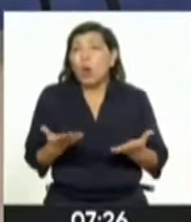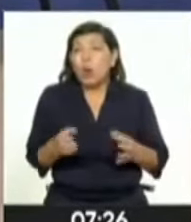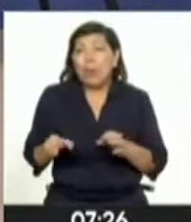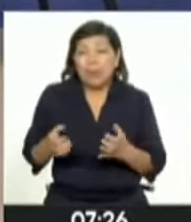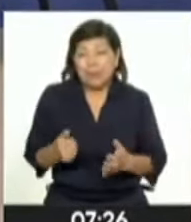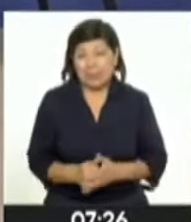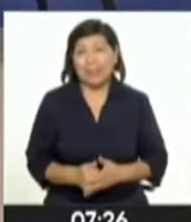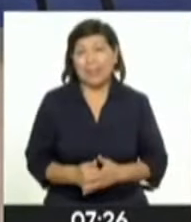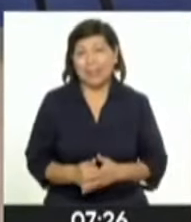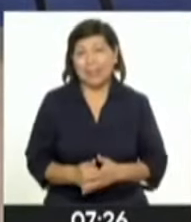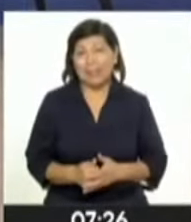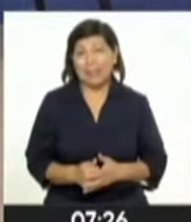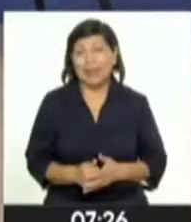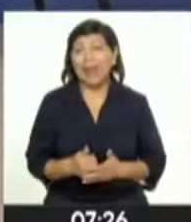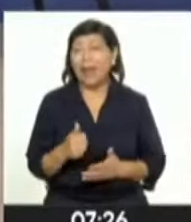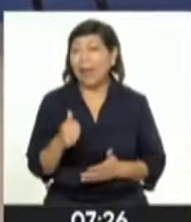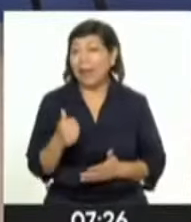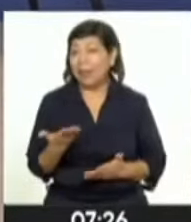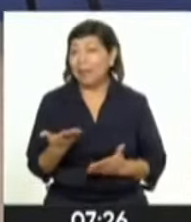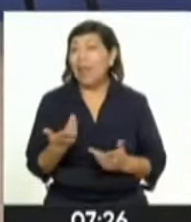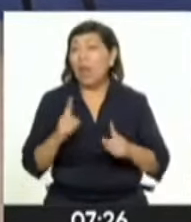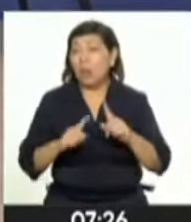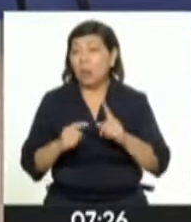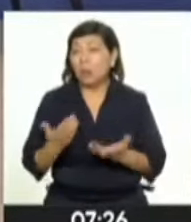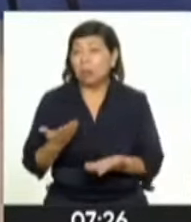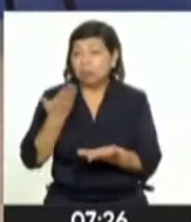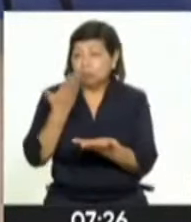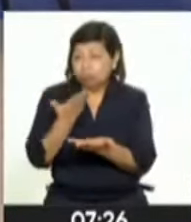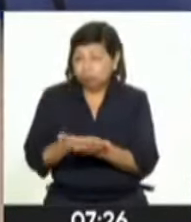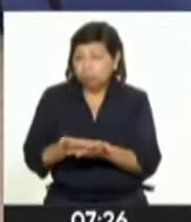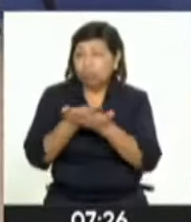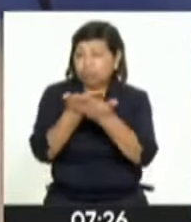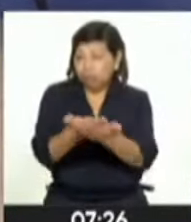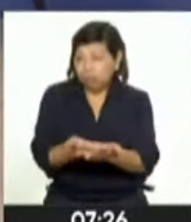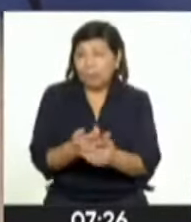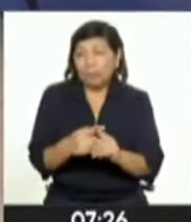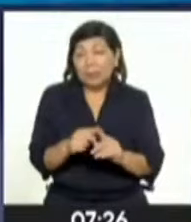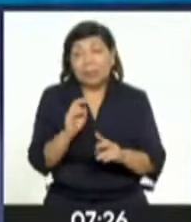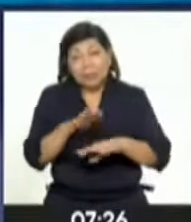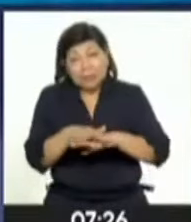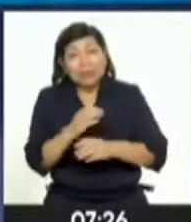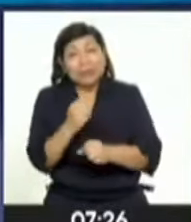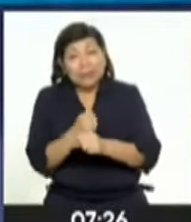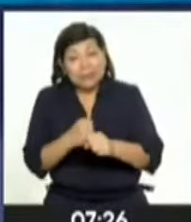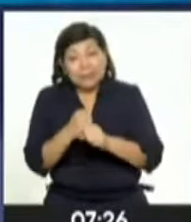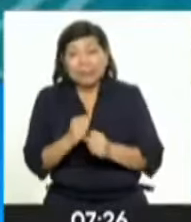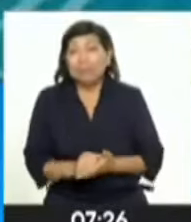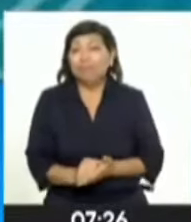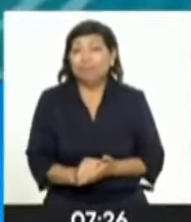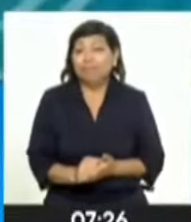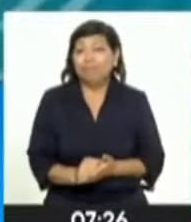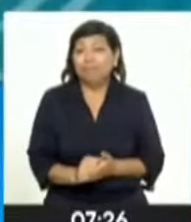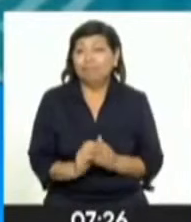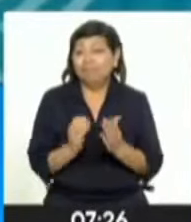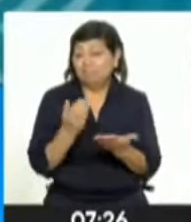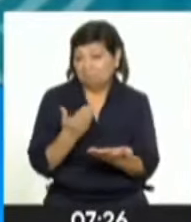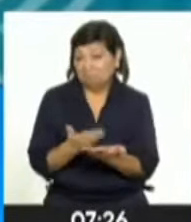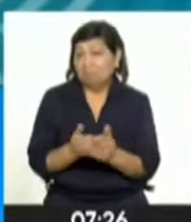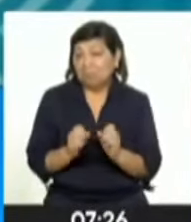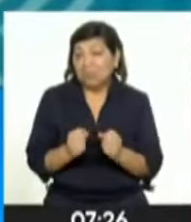ya hay algunas propuestas que se irán dando a conocer, ¿no? Ya se vienen trabajando. Claro, a nivel de gabinete hay